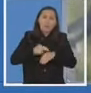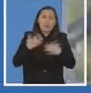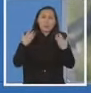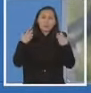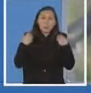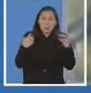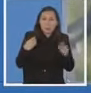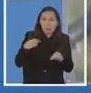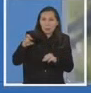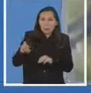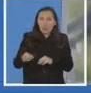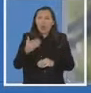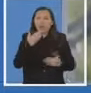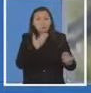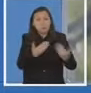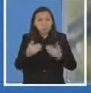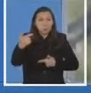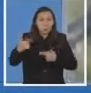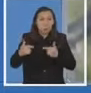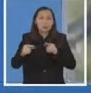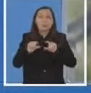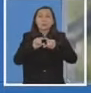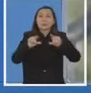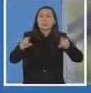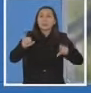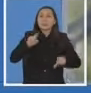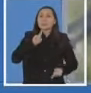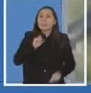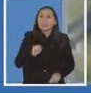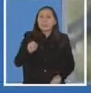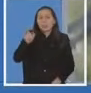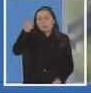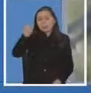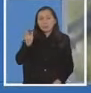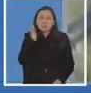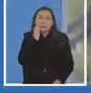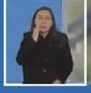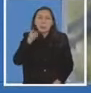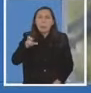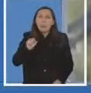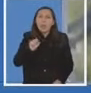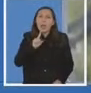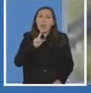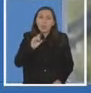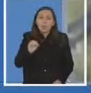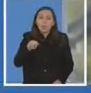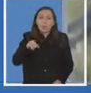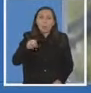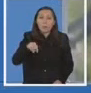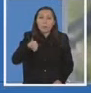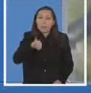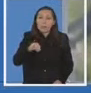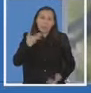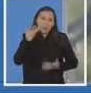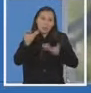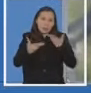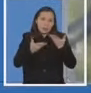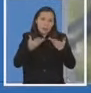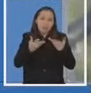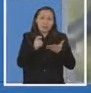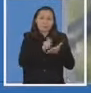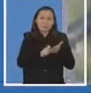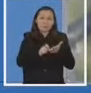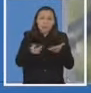diálogo político, citar a nuestro querido Pato Mans, que hoy día no está físicamente presente con nosotros, pero que en